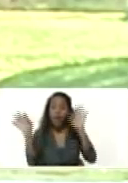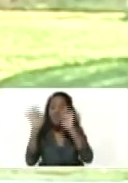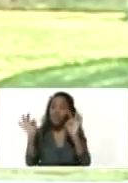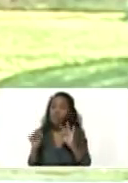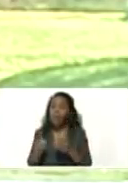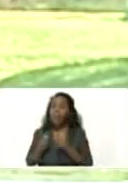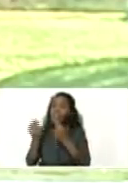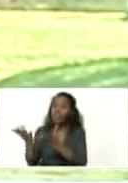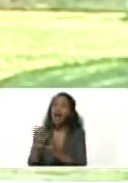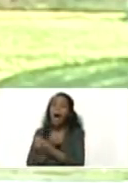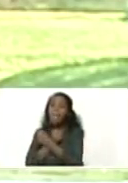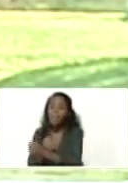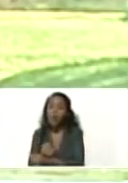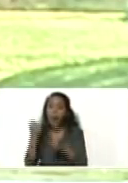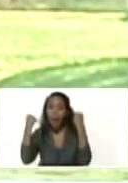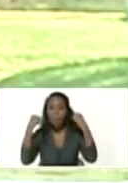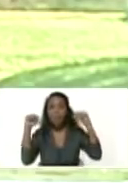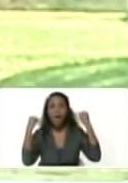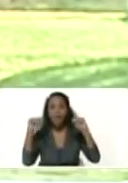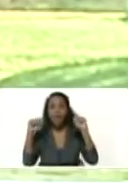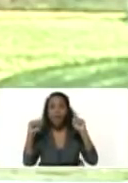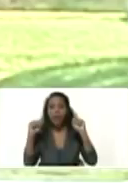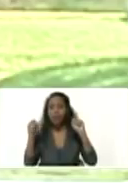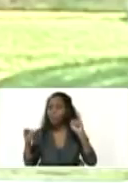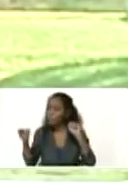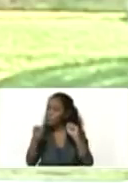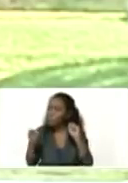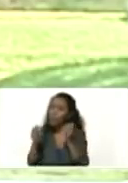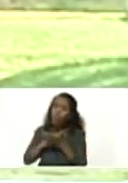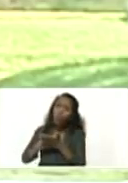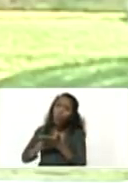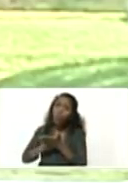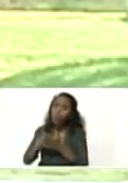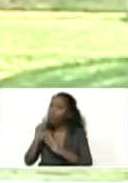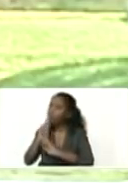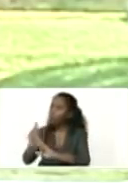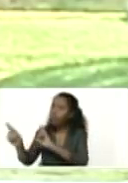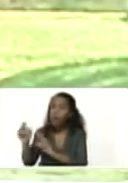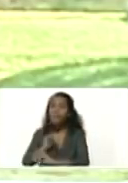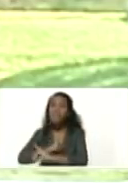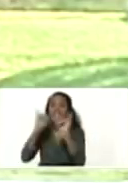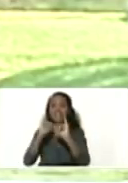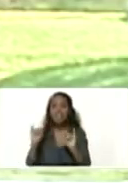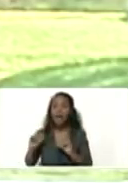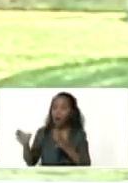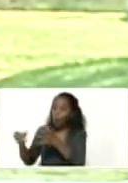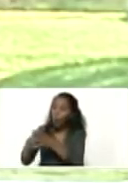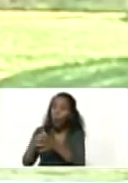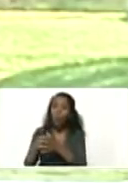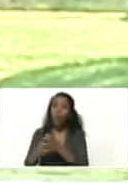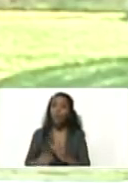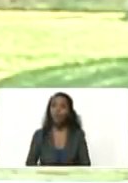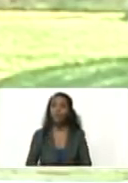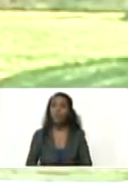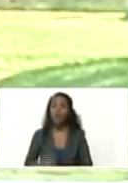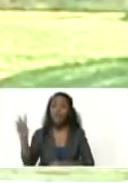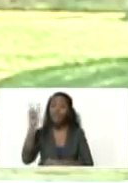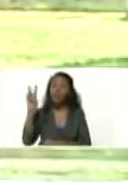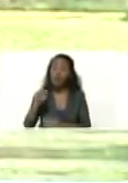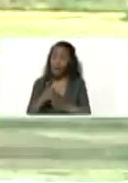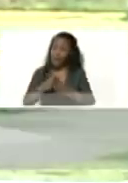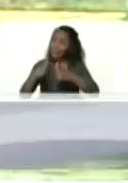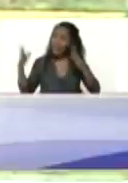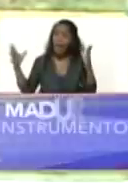amor a la práctica y buscar en resultados la felicidad colectiva. Venezuela es un gran